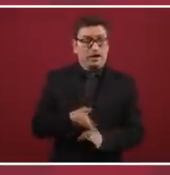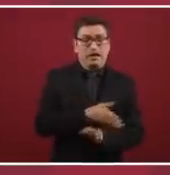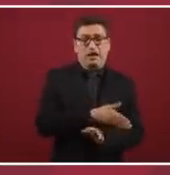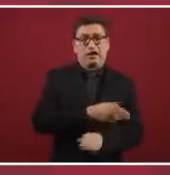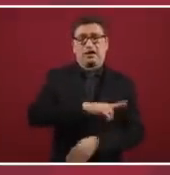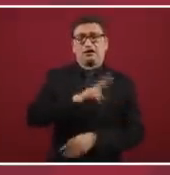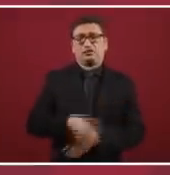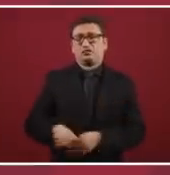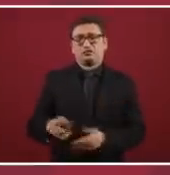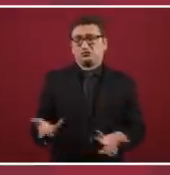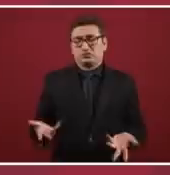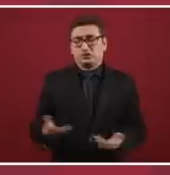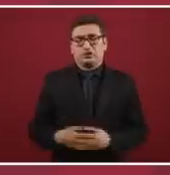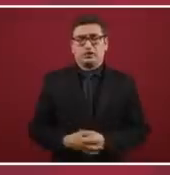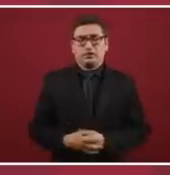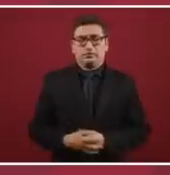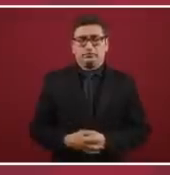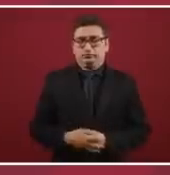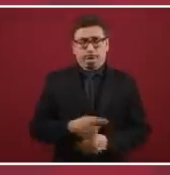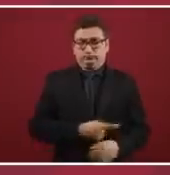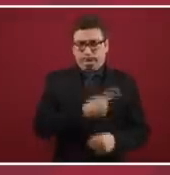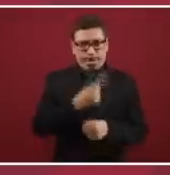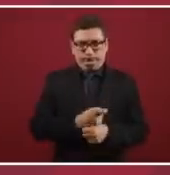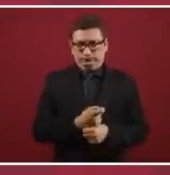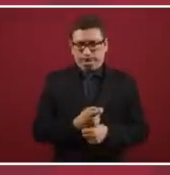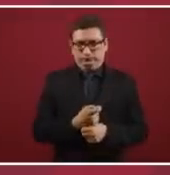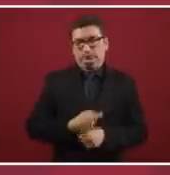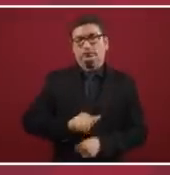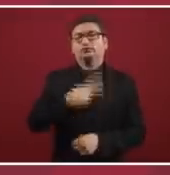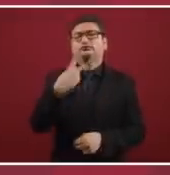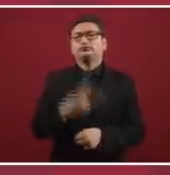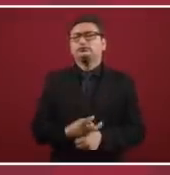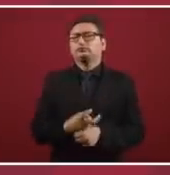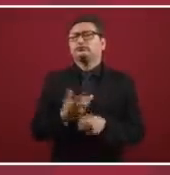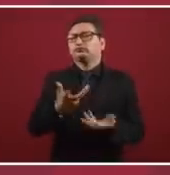Entonces, primero eso. Segundo, en